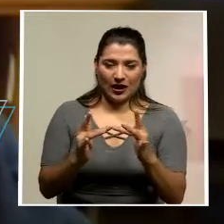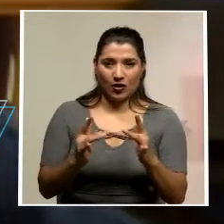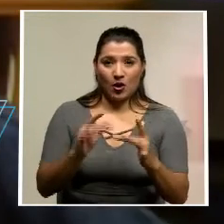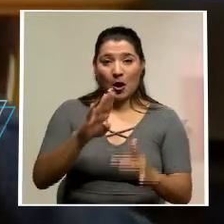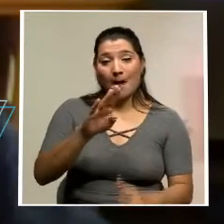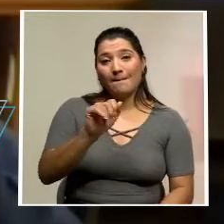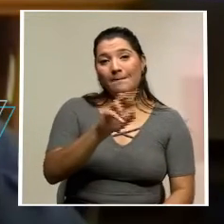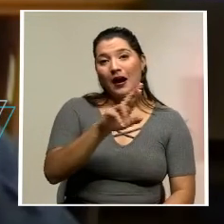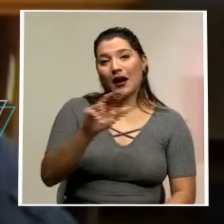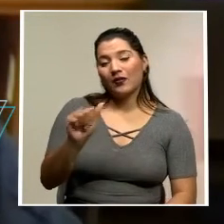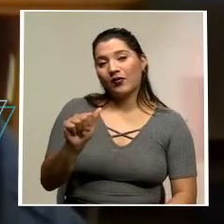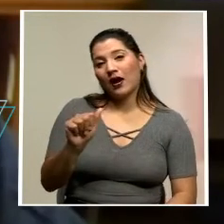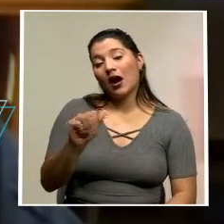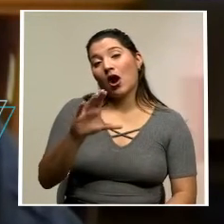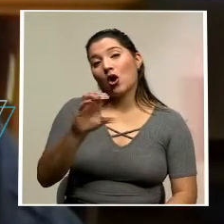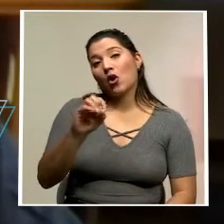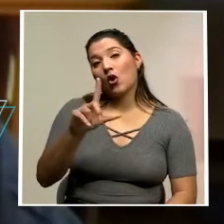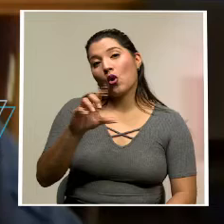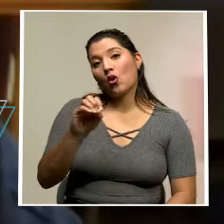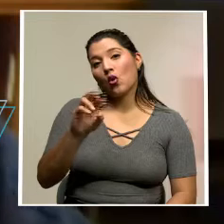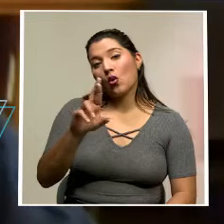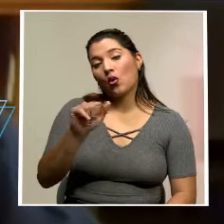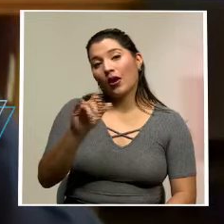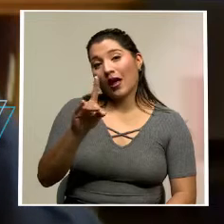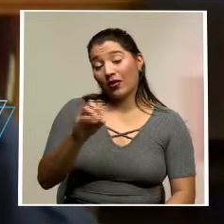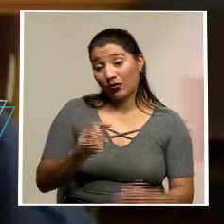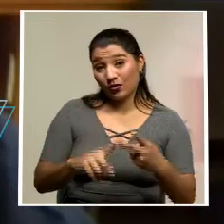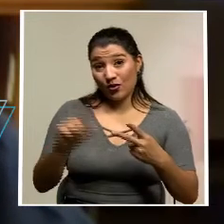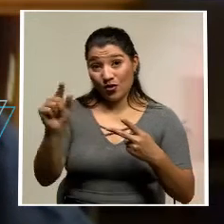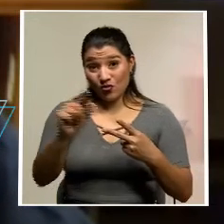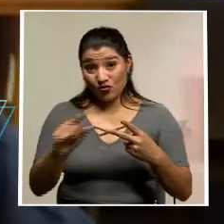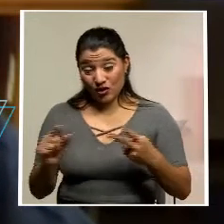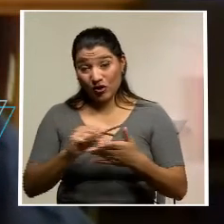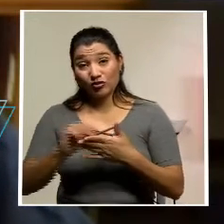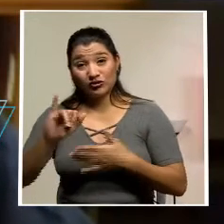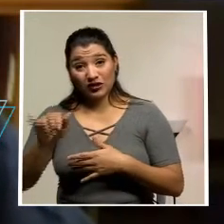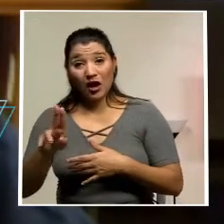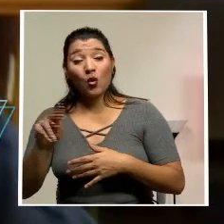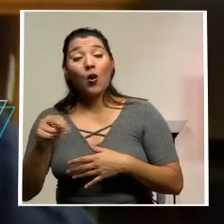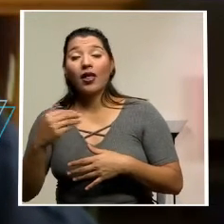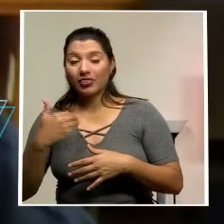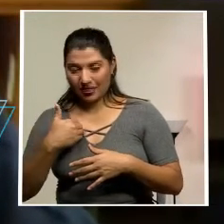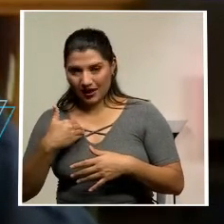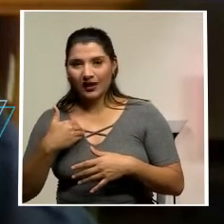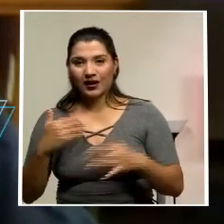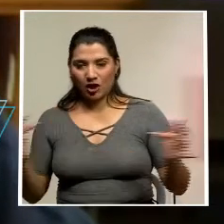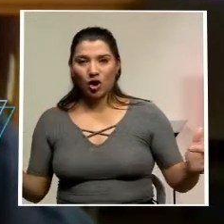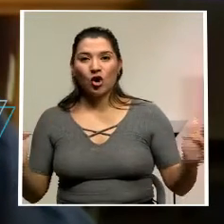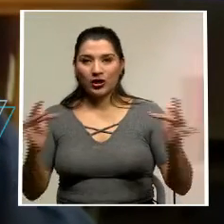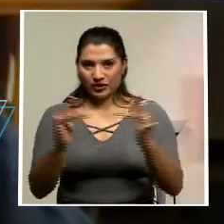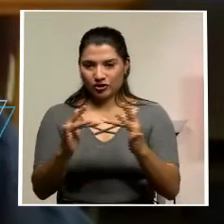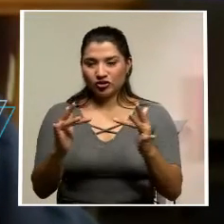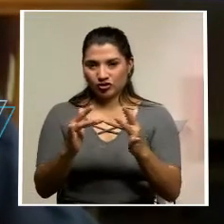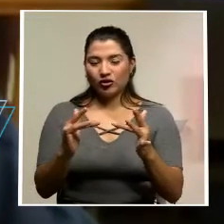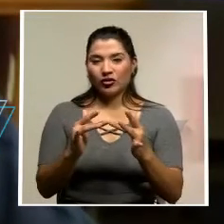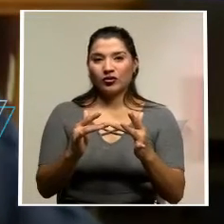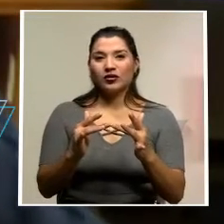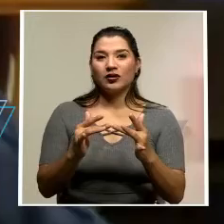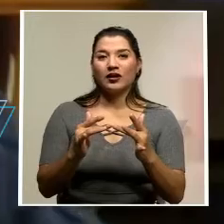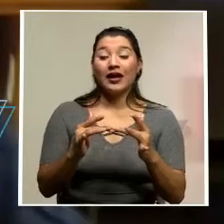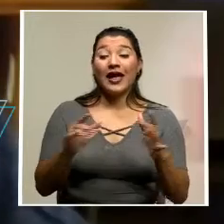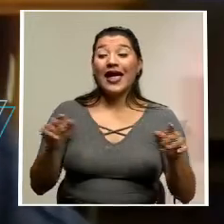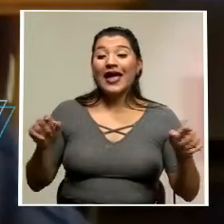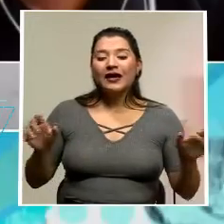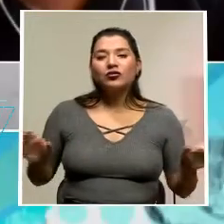una especie de continuo básicamente desde el lago de Nicaragua. El río San Juan y Barra del Colorado